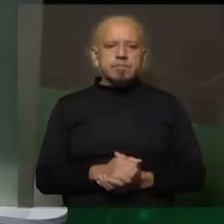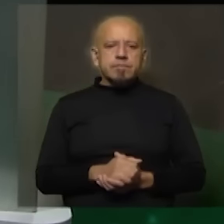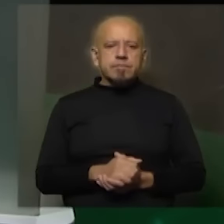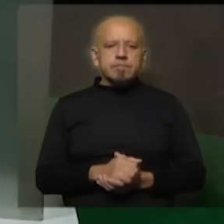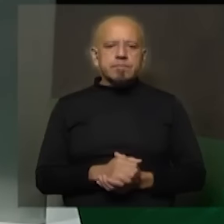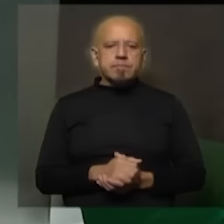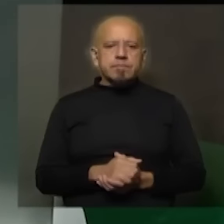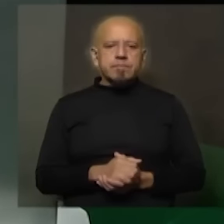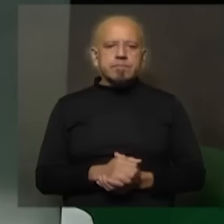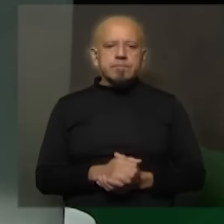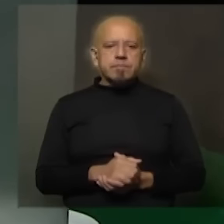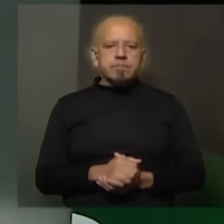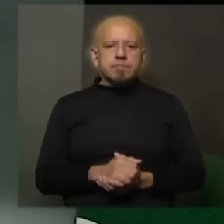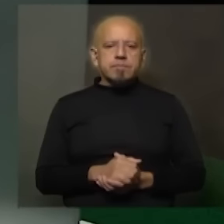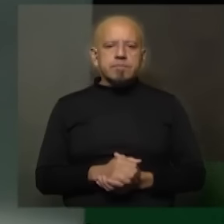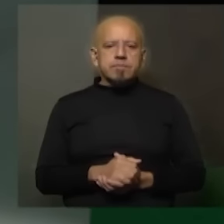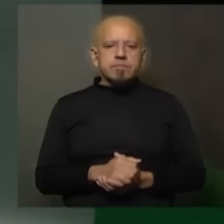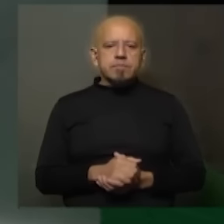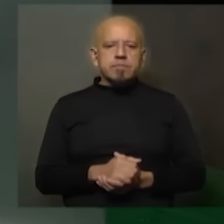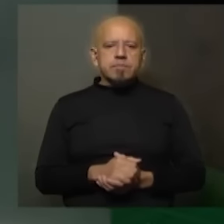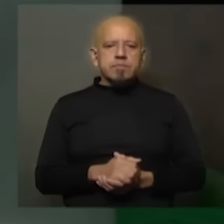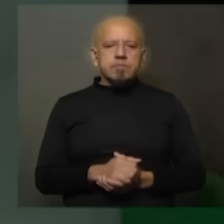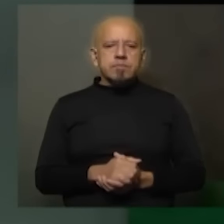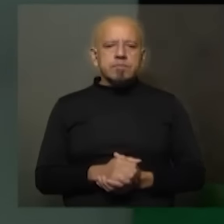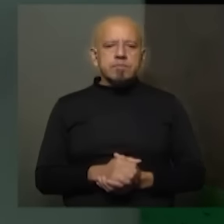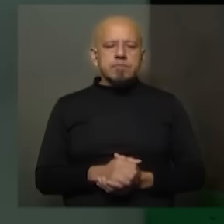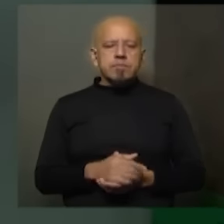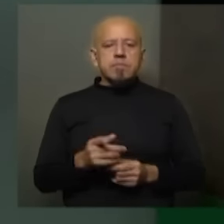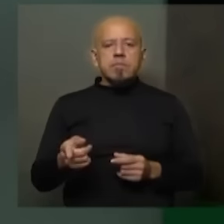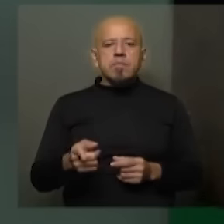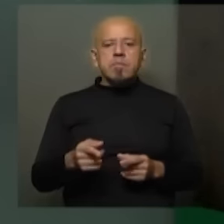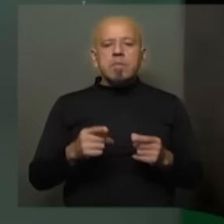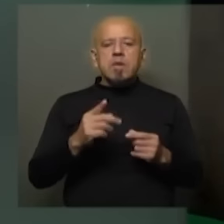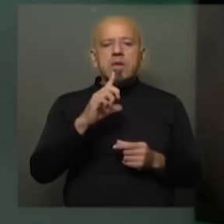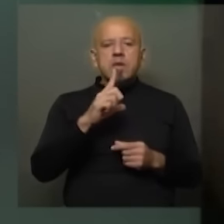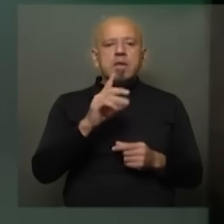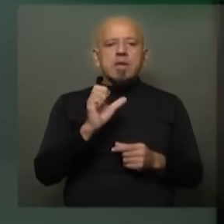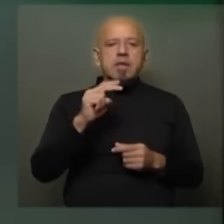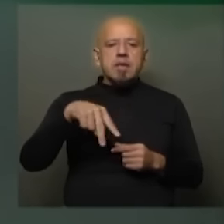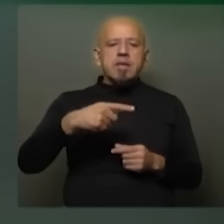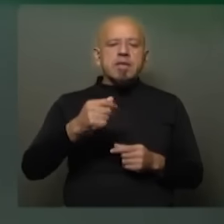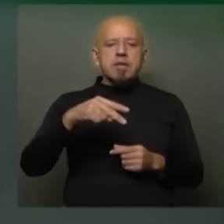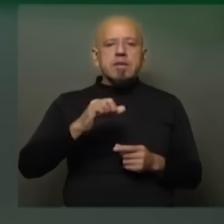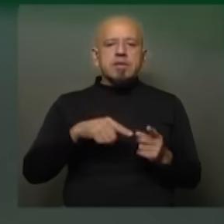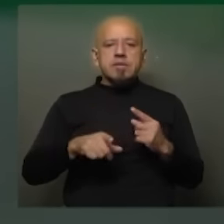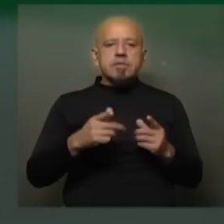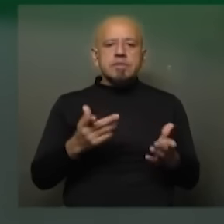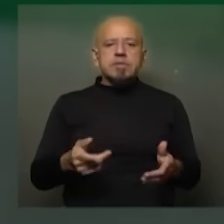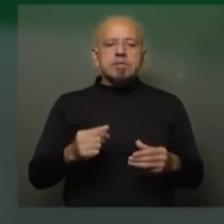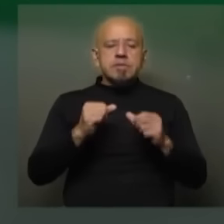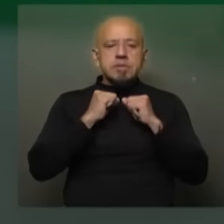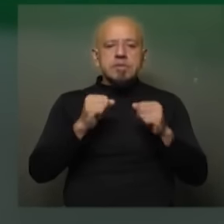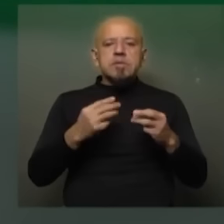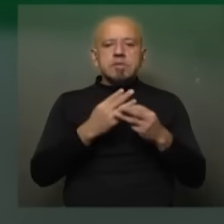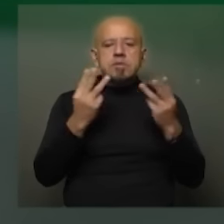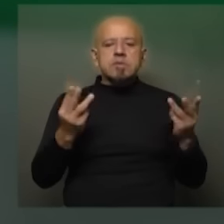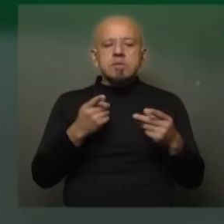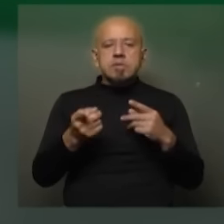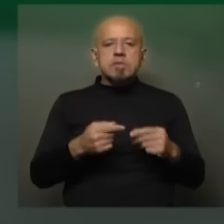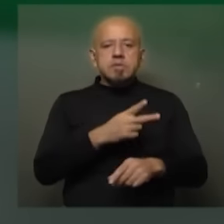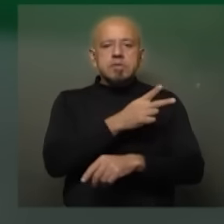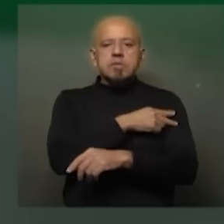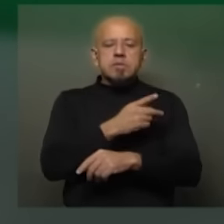Gracias, Martín y equipo. Seguimos en tema. Francisco Leñani, secretario general de la Intendencia de Canelones y además jefe de campaña